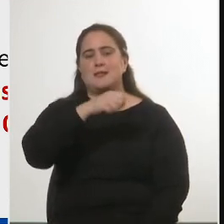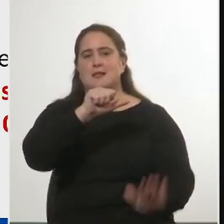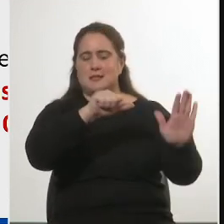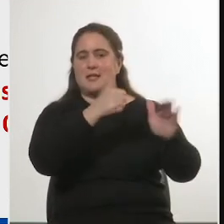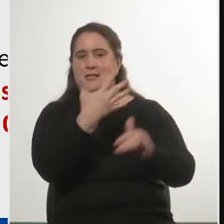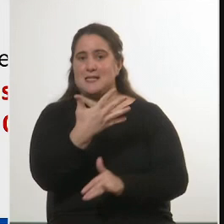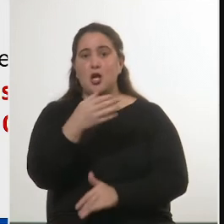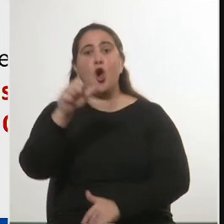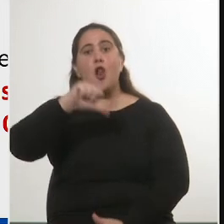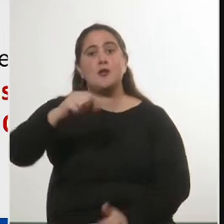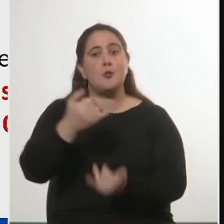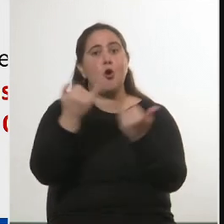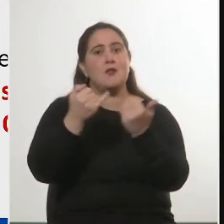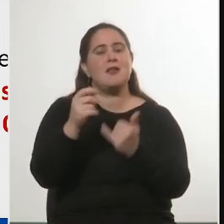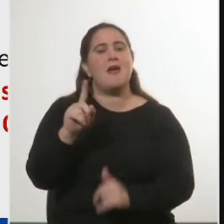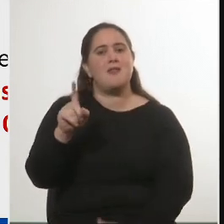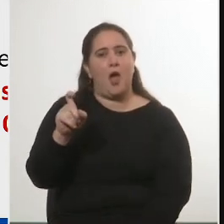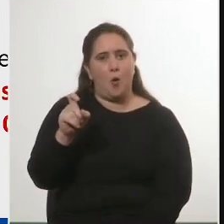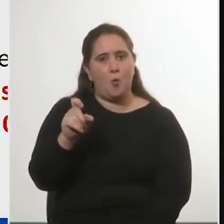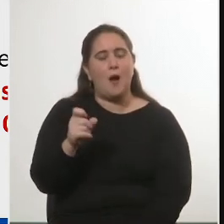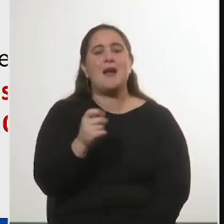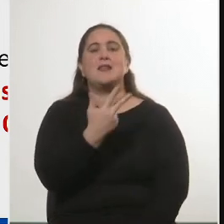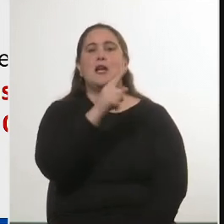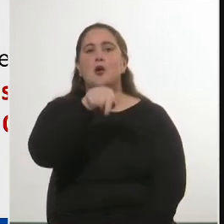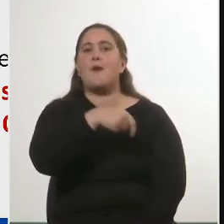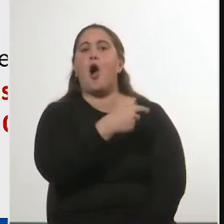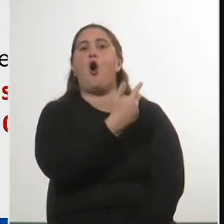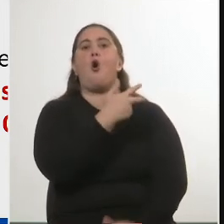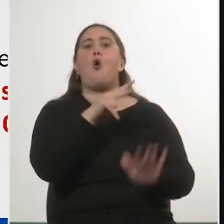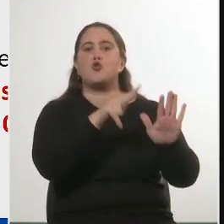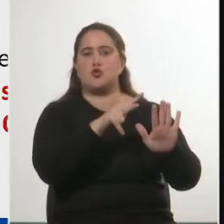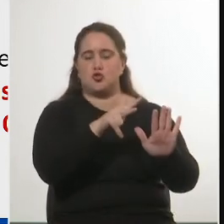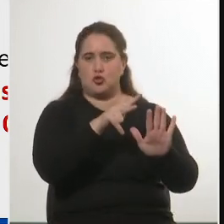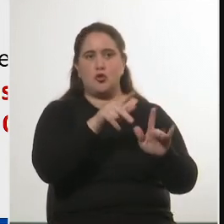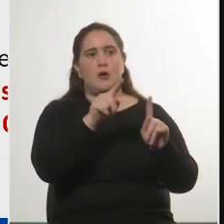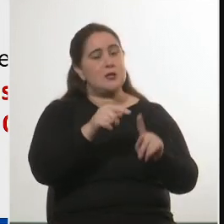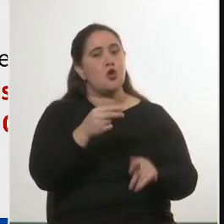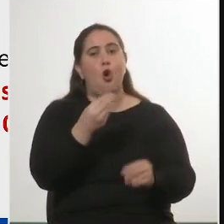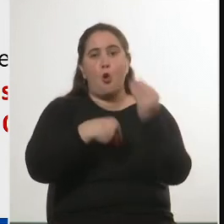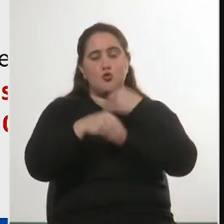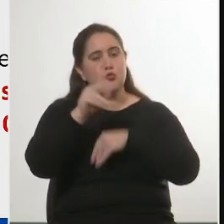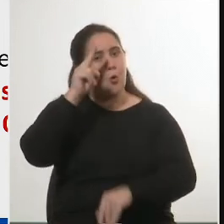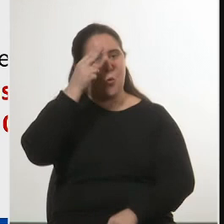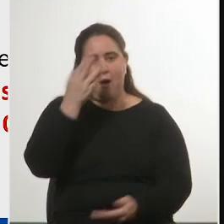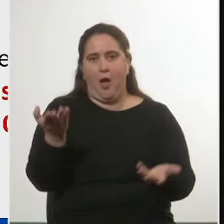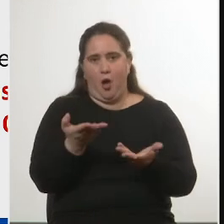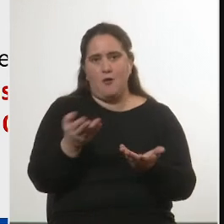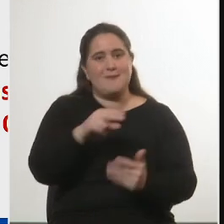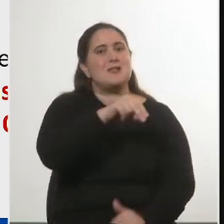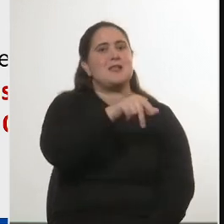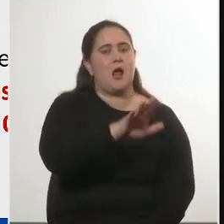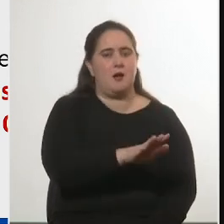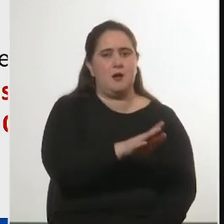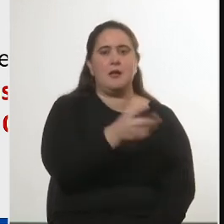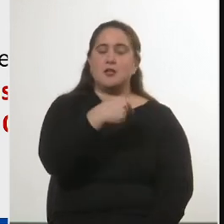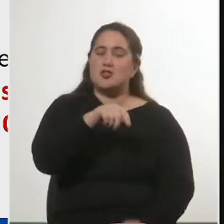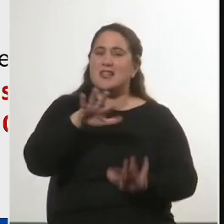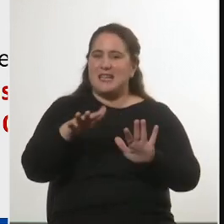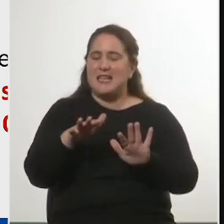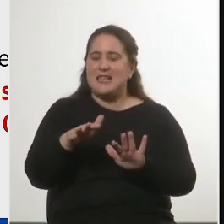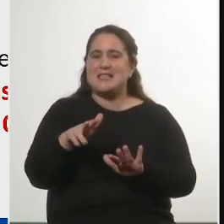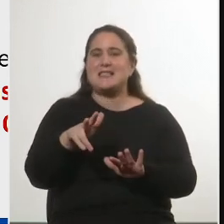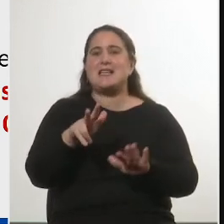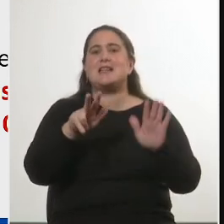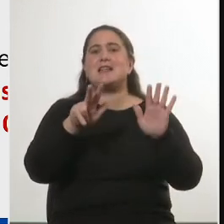agua, 3,8 miligramos por día de sodio. Eso es lo que consume un uruguayo promedio hoy. Eso implica